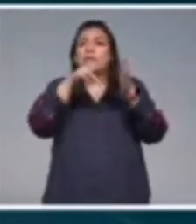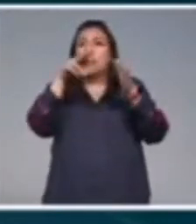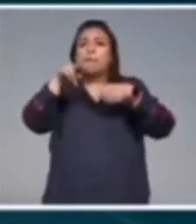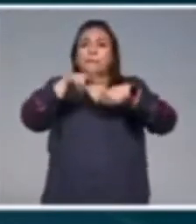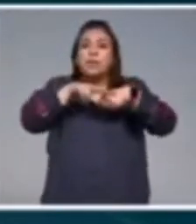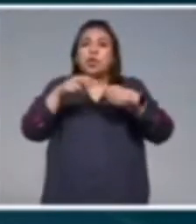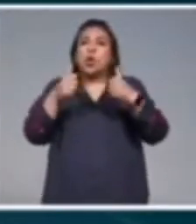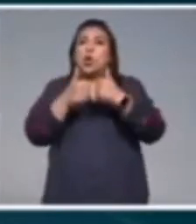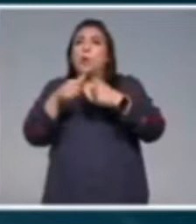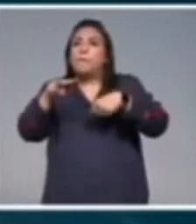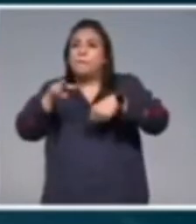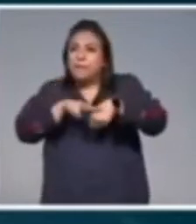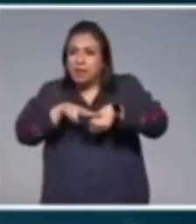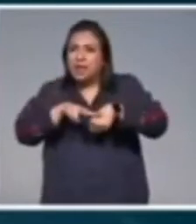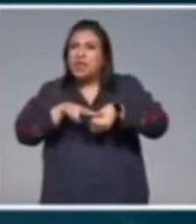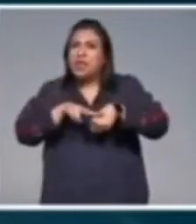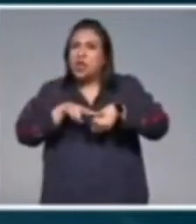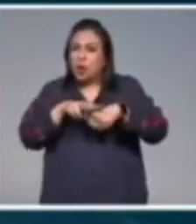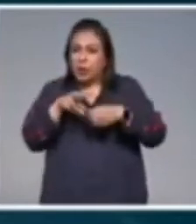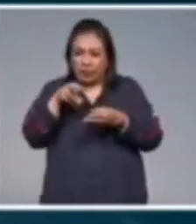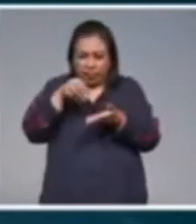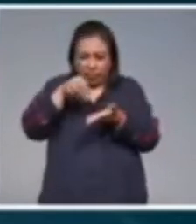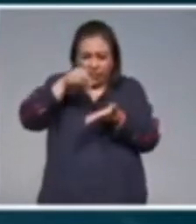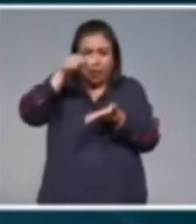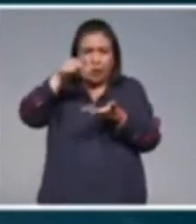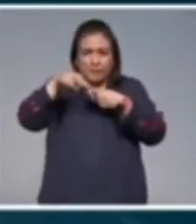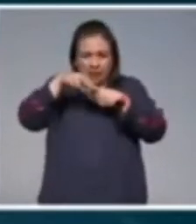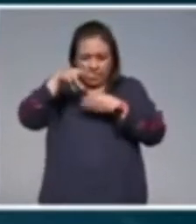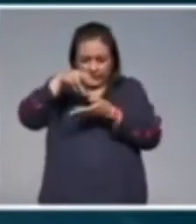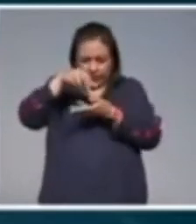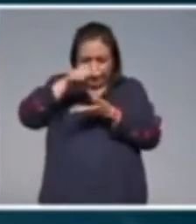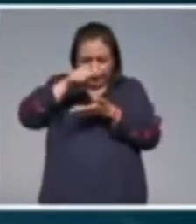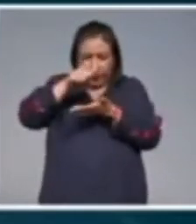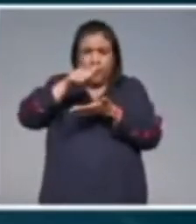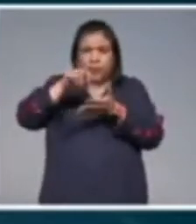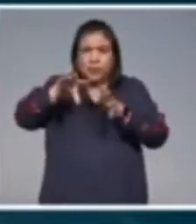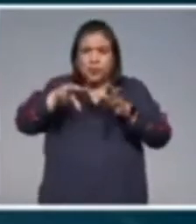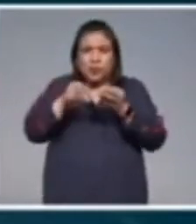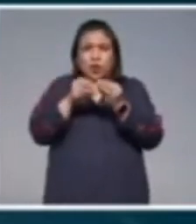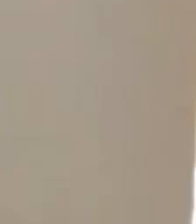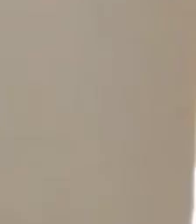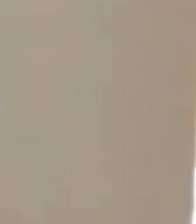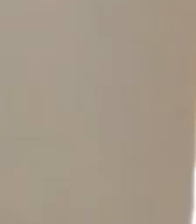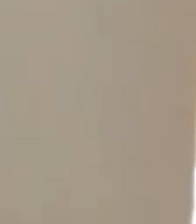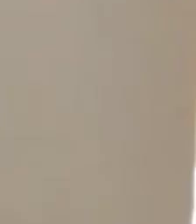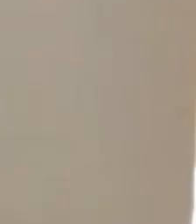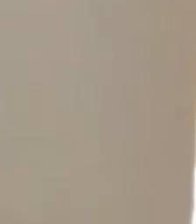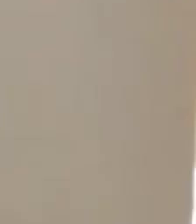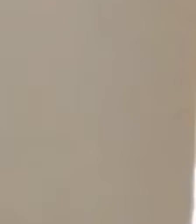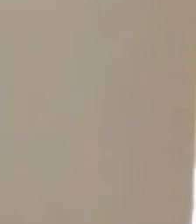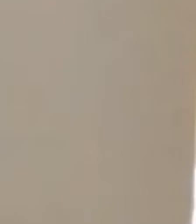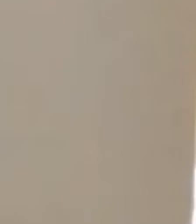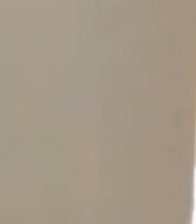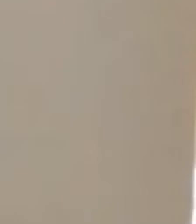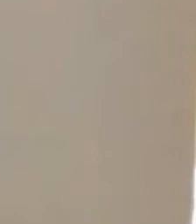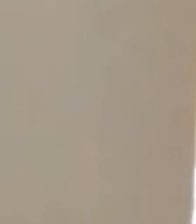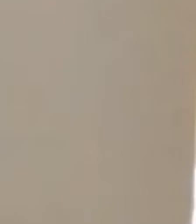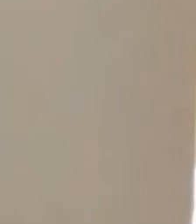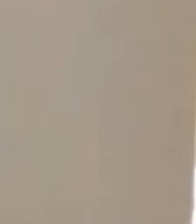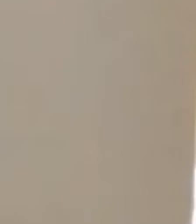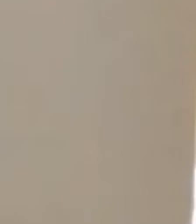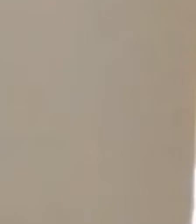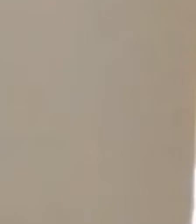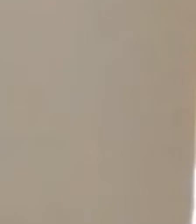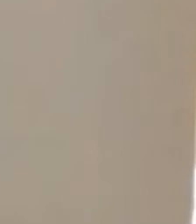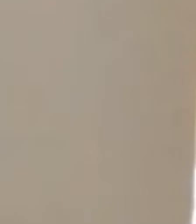con vidrio. O sea, a través de polvos de vidrio, lo juntas con placas de vidrio, él dibuja con los polvos y